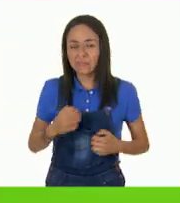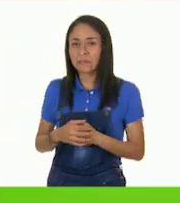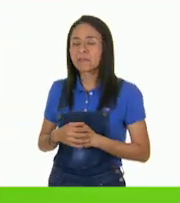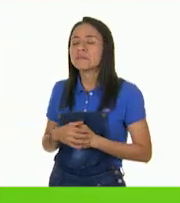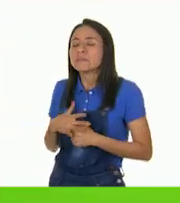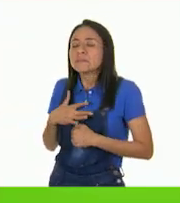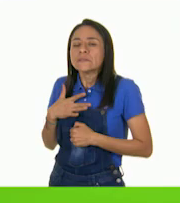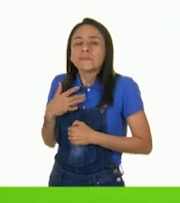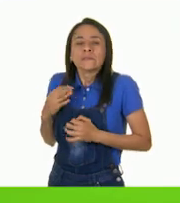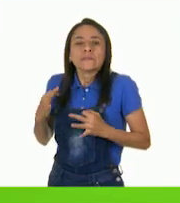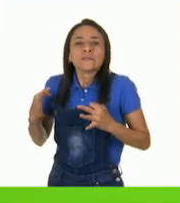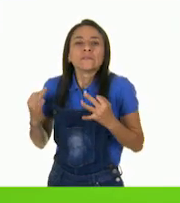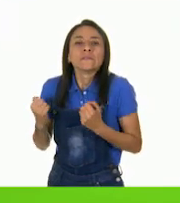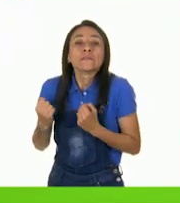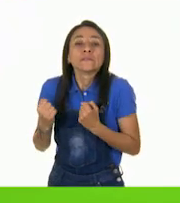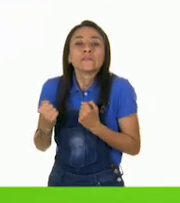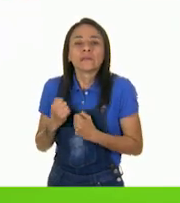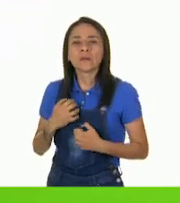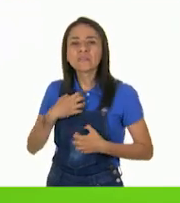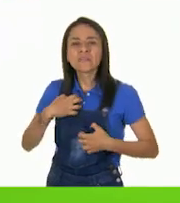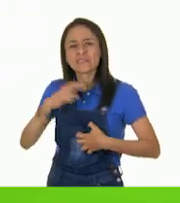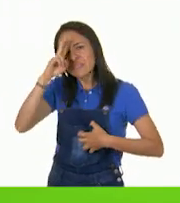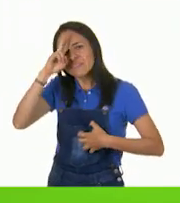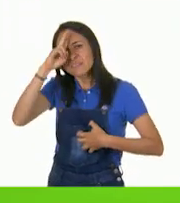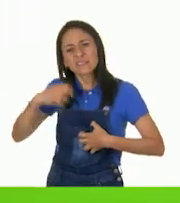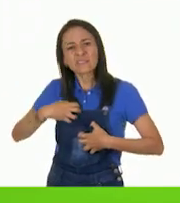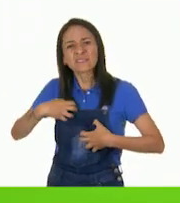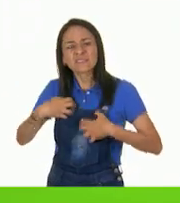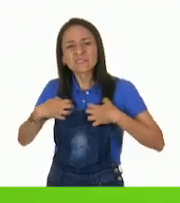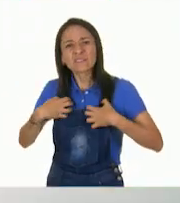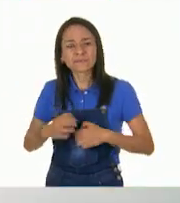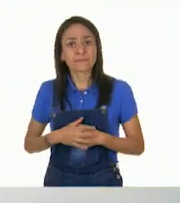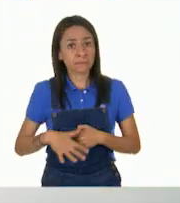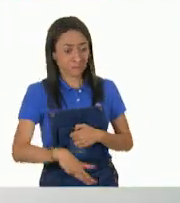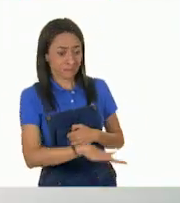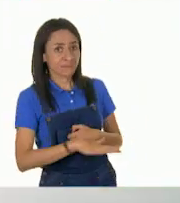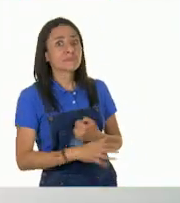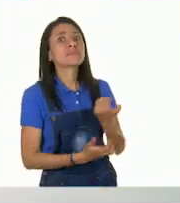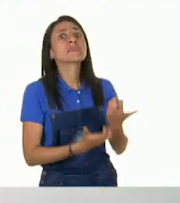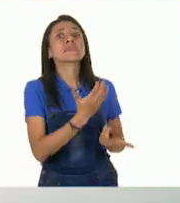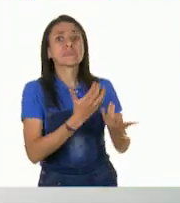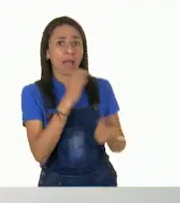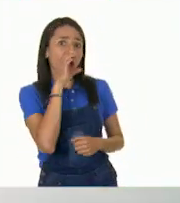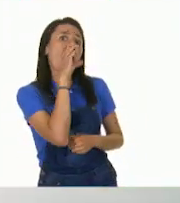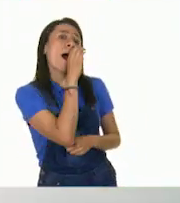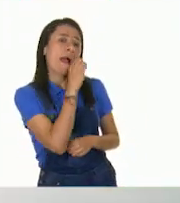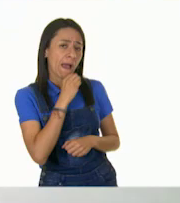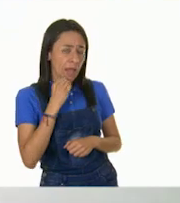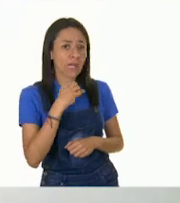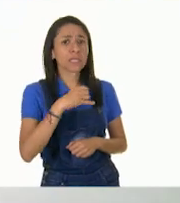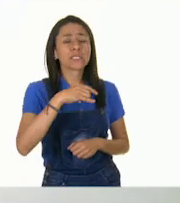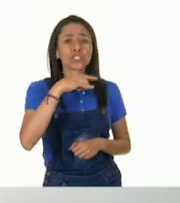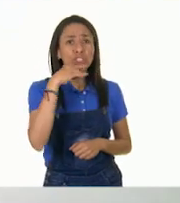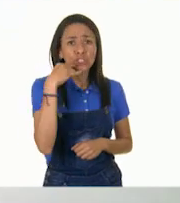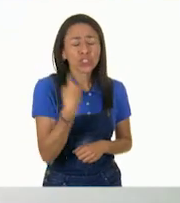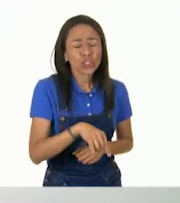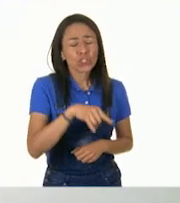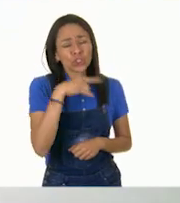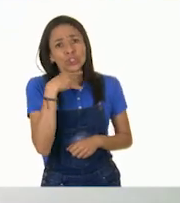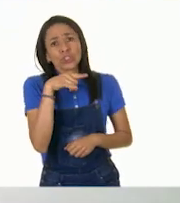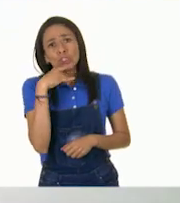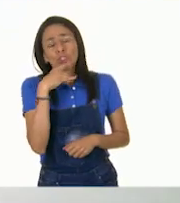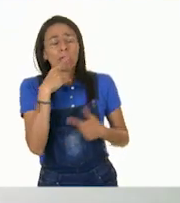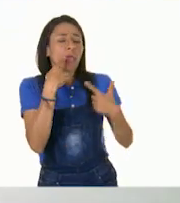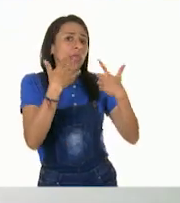tengo mucho frío tengo comezón el piso está caliente chile repicó del piso está